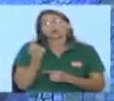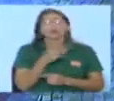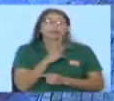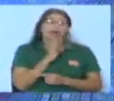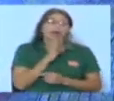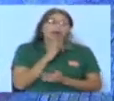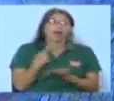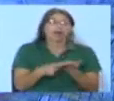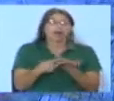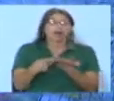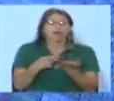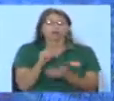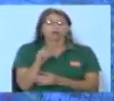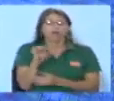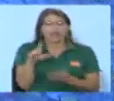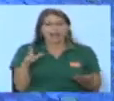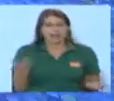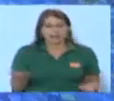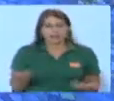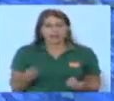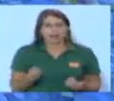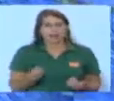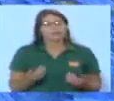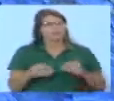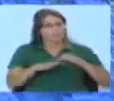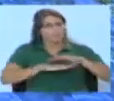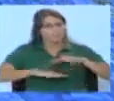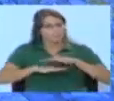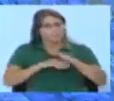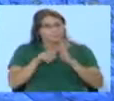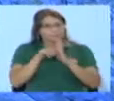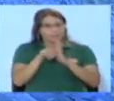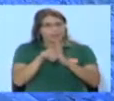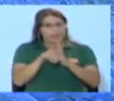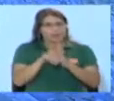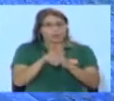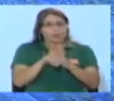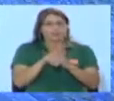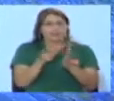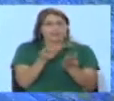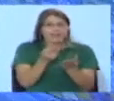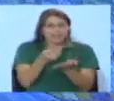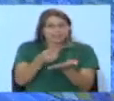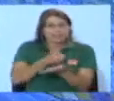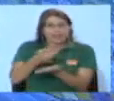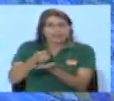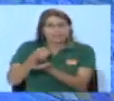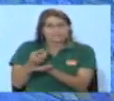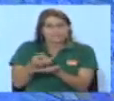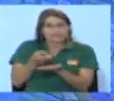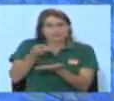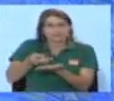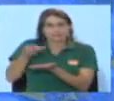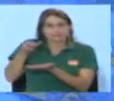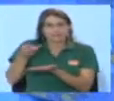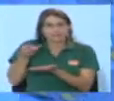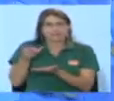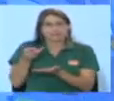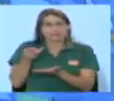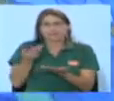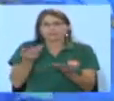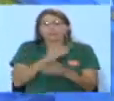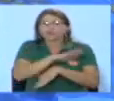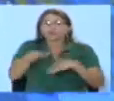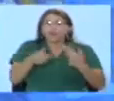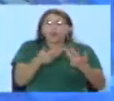que está planteando SUTEL. Básicamente el modelo de tarifas, como dice Juan Manuel, todos los operadores tienen